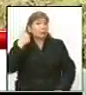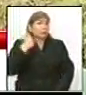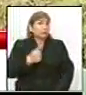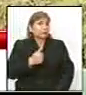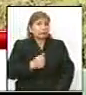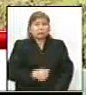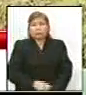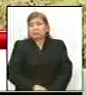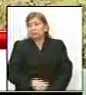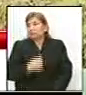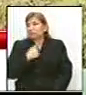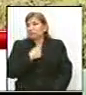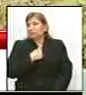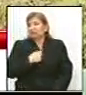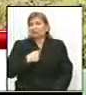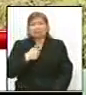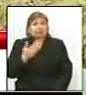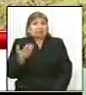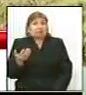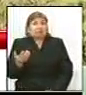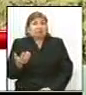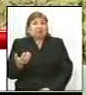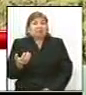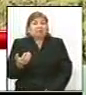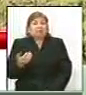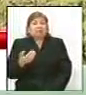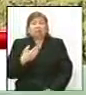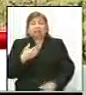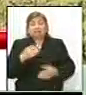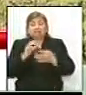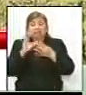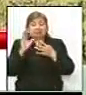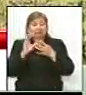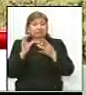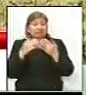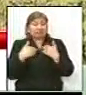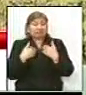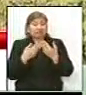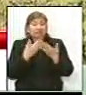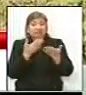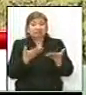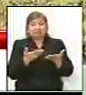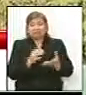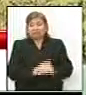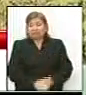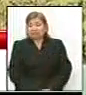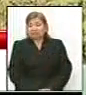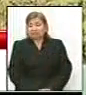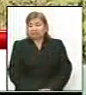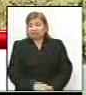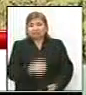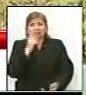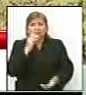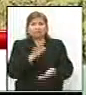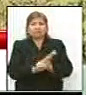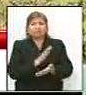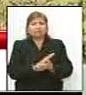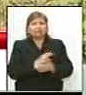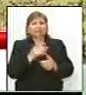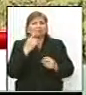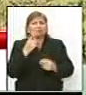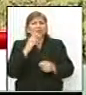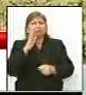diríamos. Pero lamentablemente, no sé, el calificativo que uno podría dar. Un expediente que se han